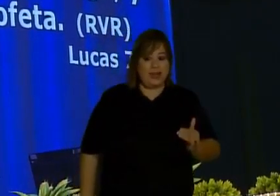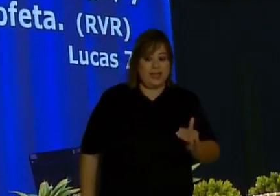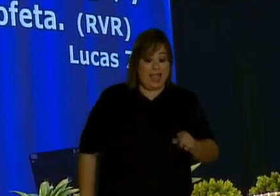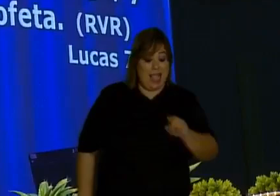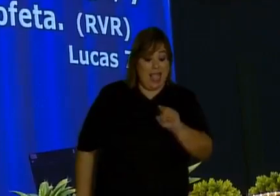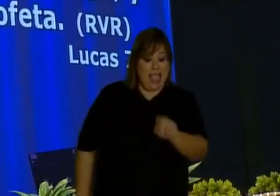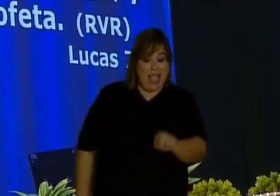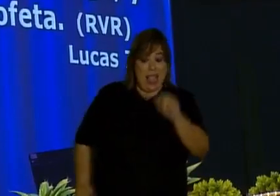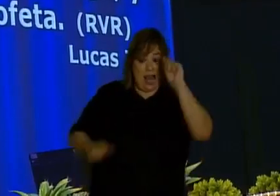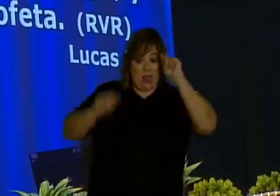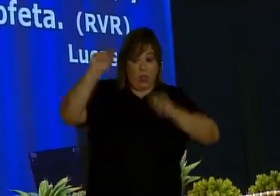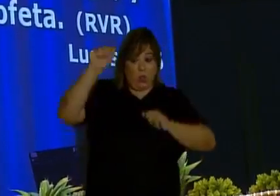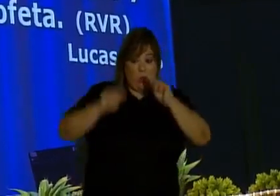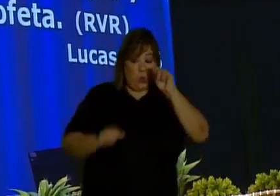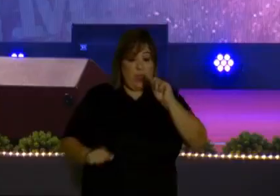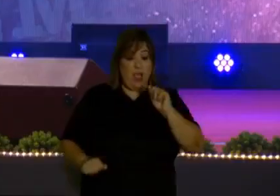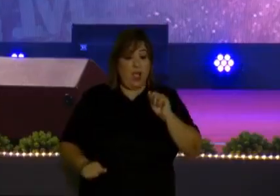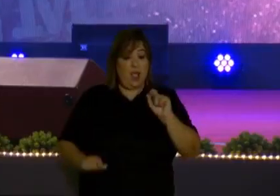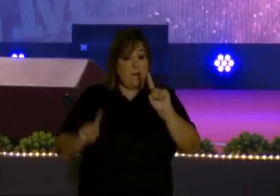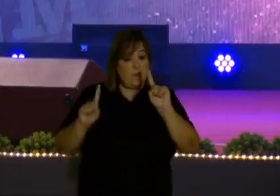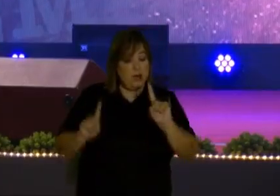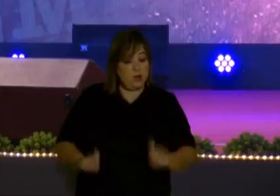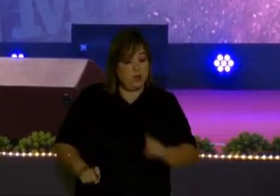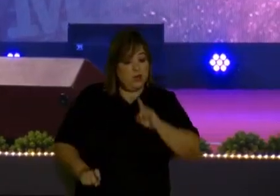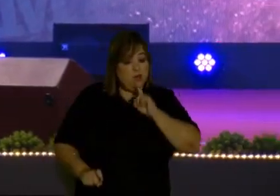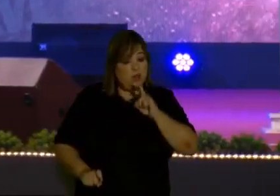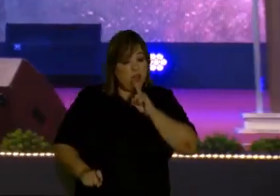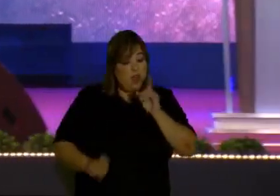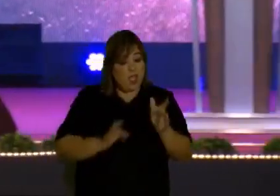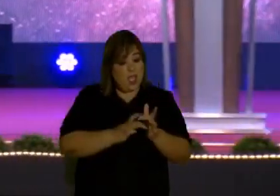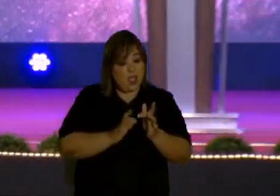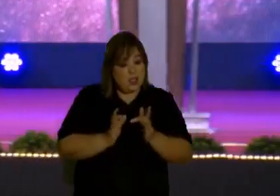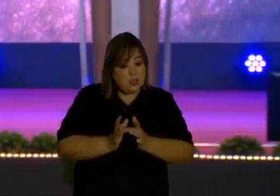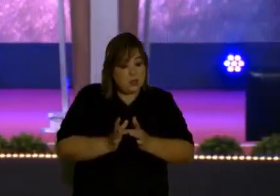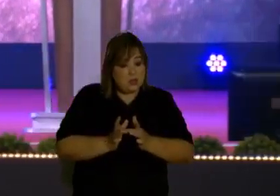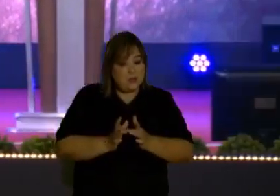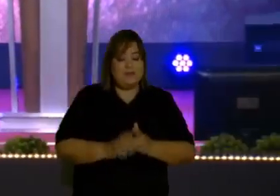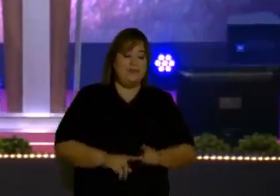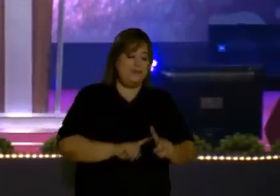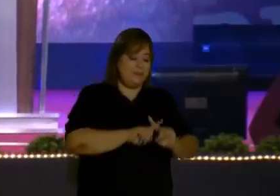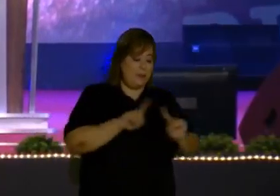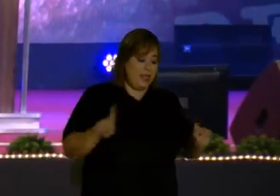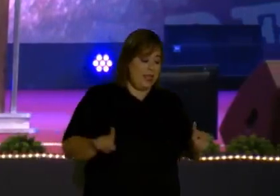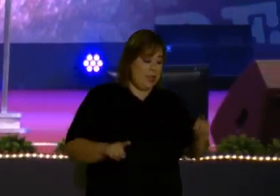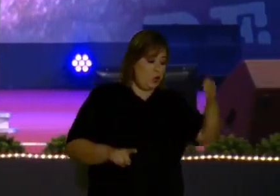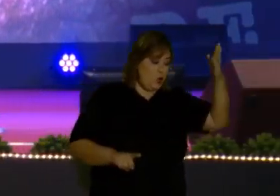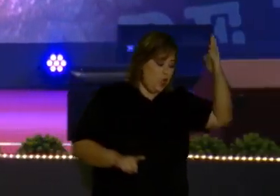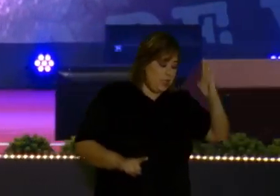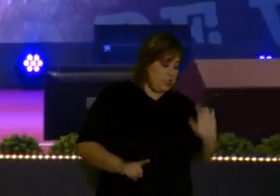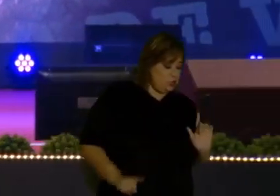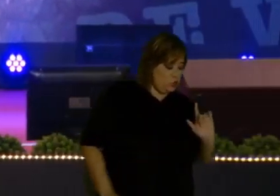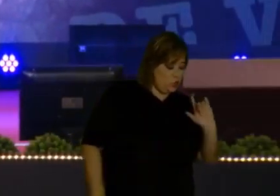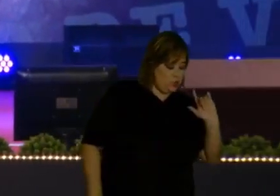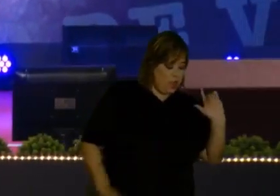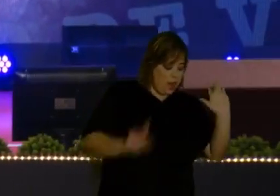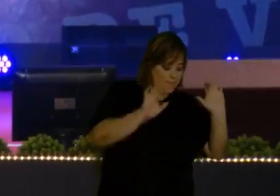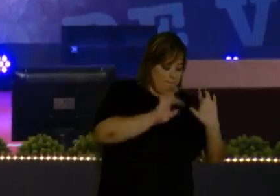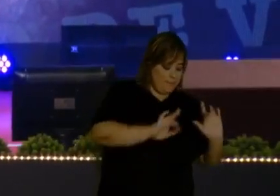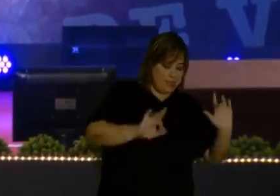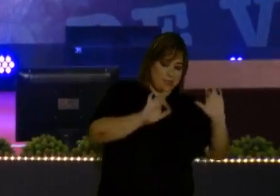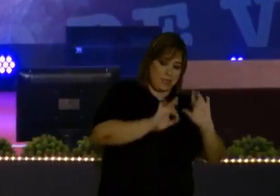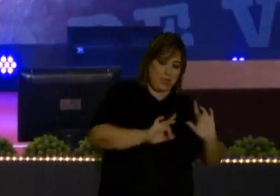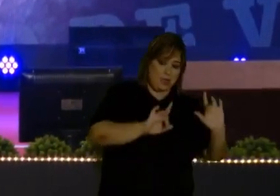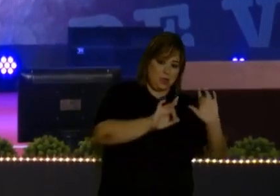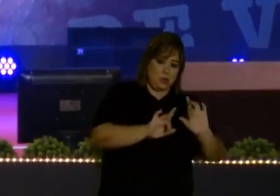una gravedad. Y lo hizo con sus discípulos. Mandó a decir a Jesús. Jesús tenía